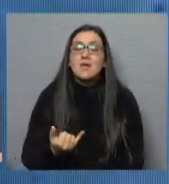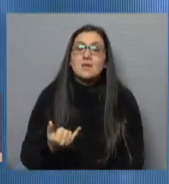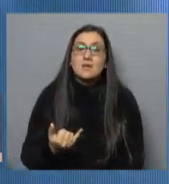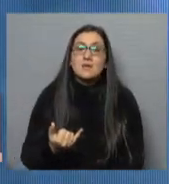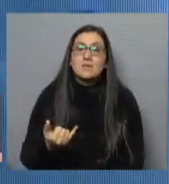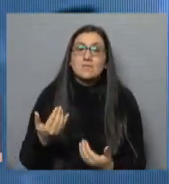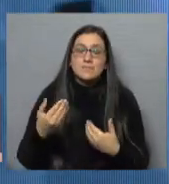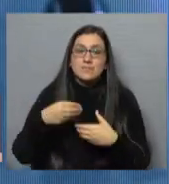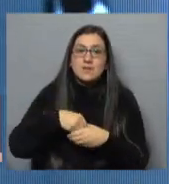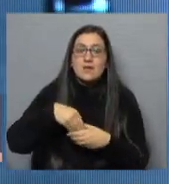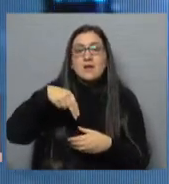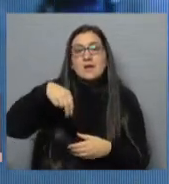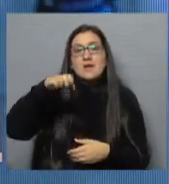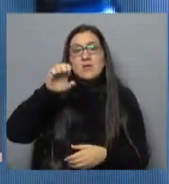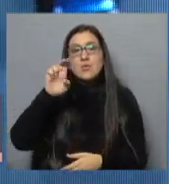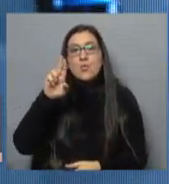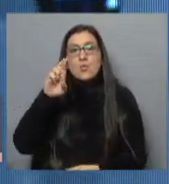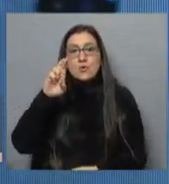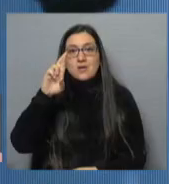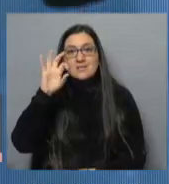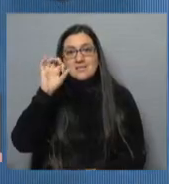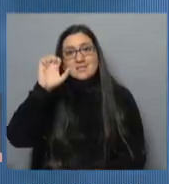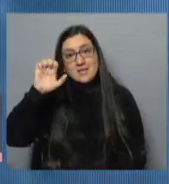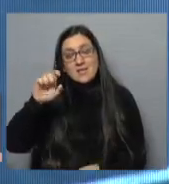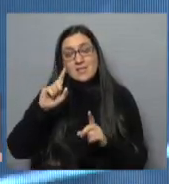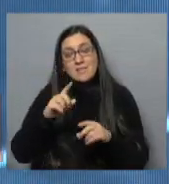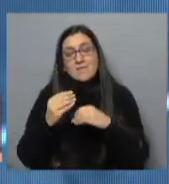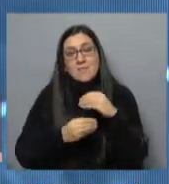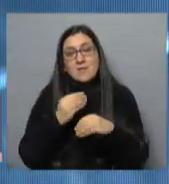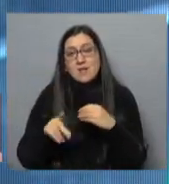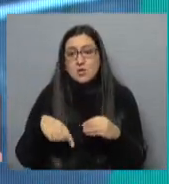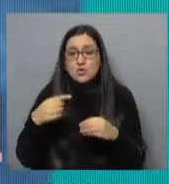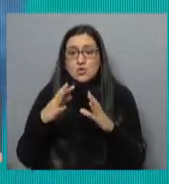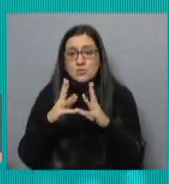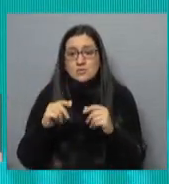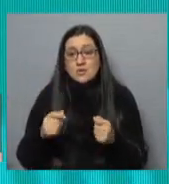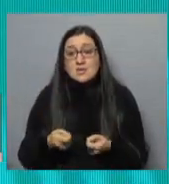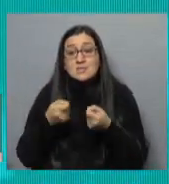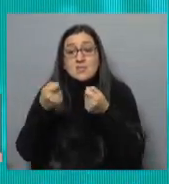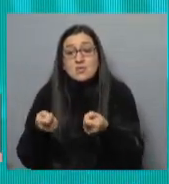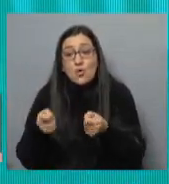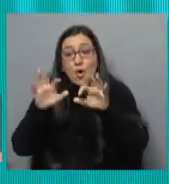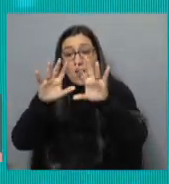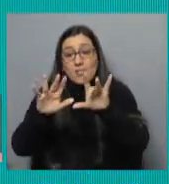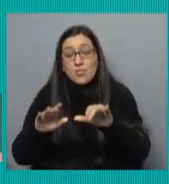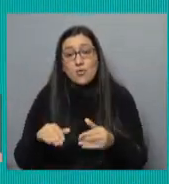redundancia, por las nurses, por los familiares y otras organizaciones. Se entregó ese documento